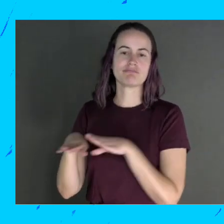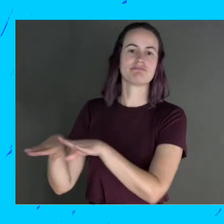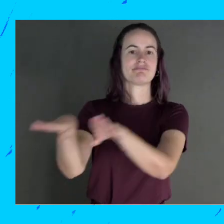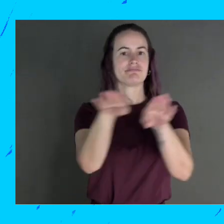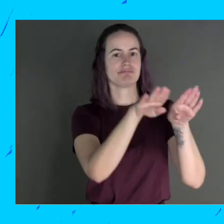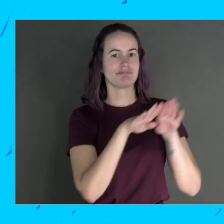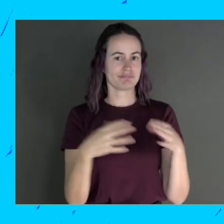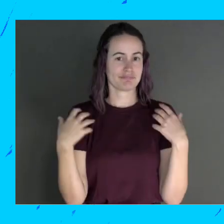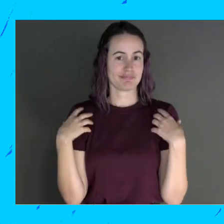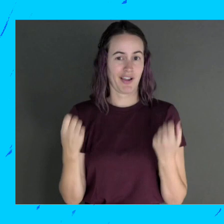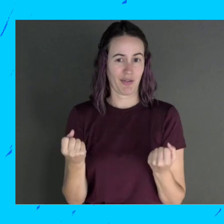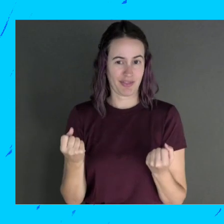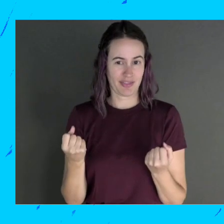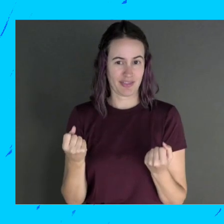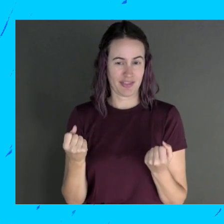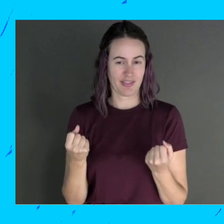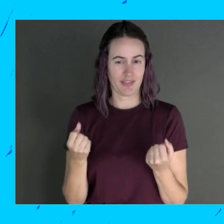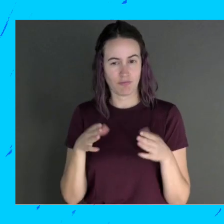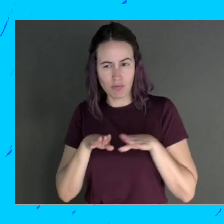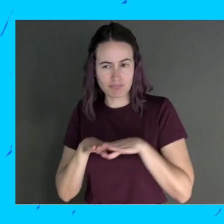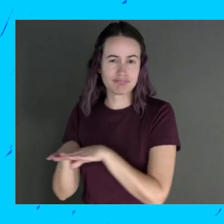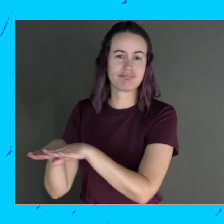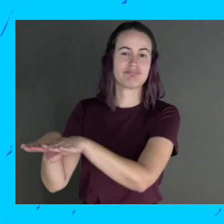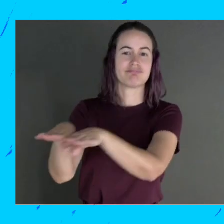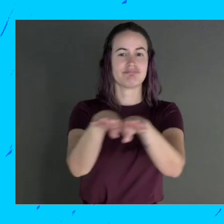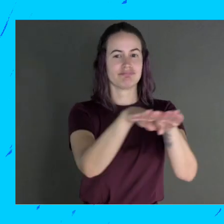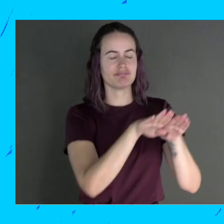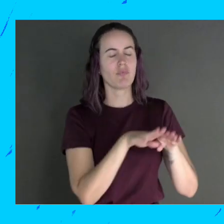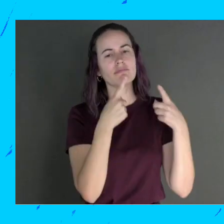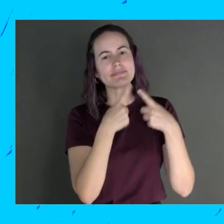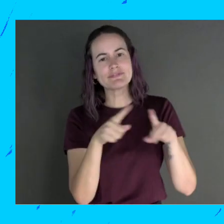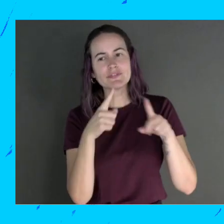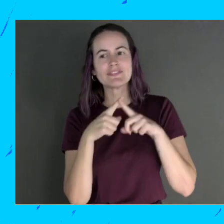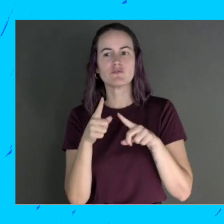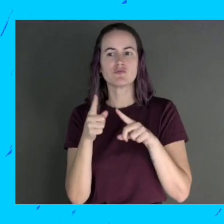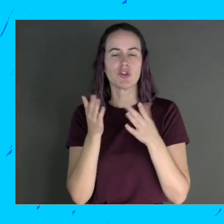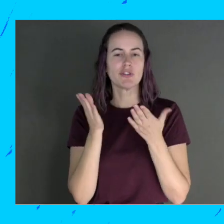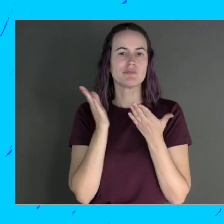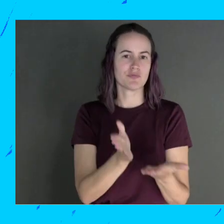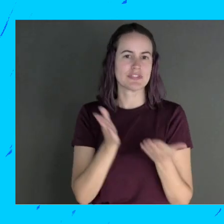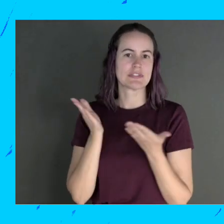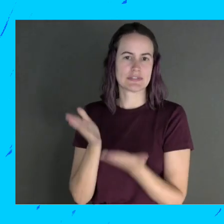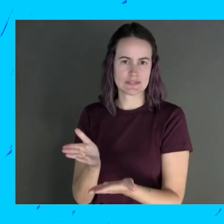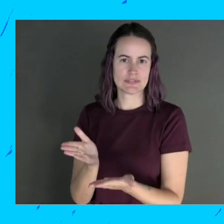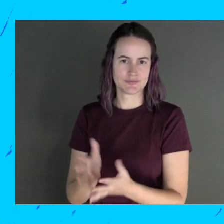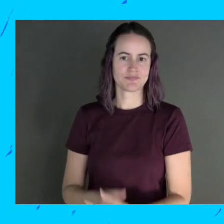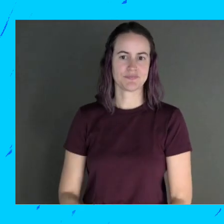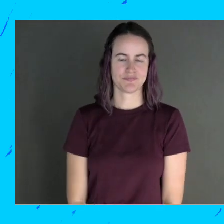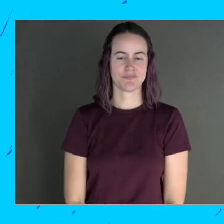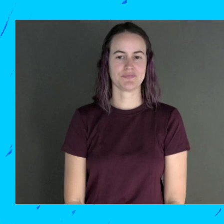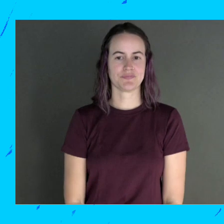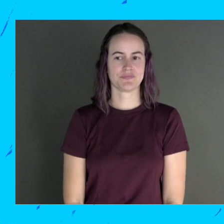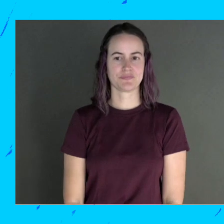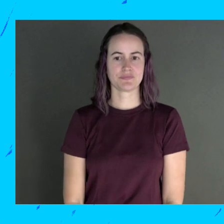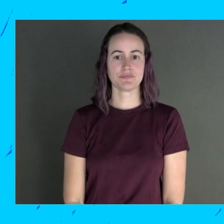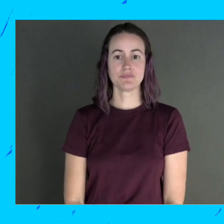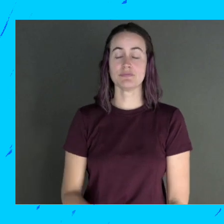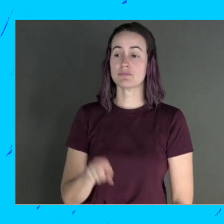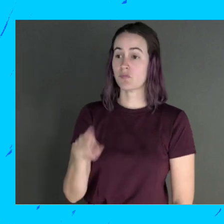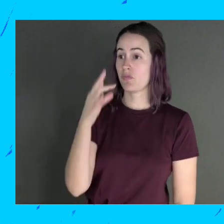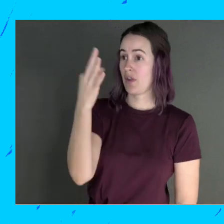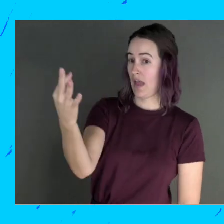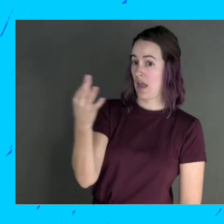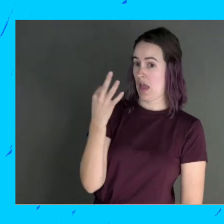universal de la salud, porque universal significa universal también en términos de el rango de servicios que serán suministrados. Y en